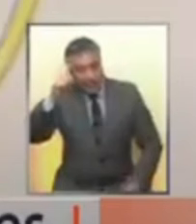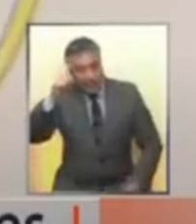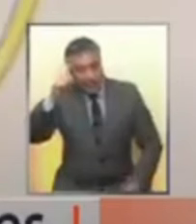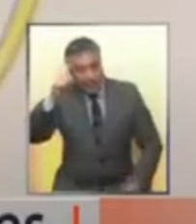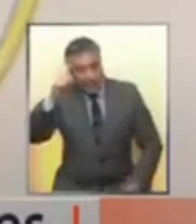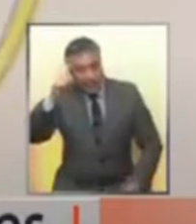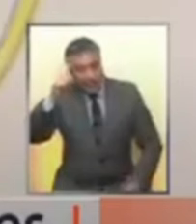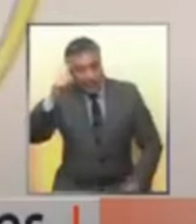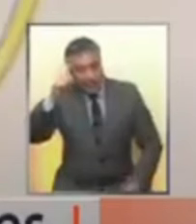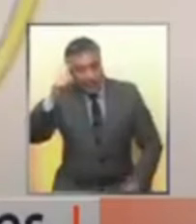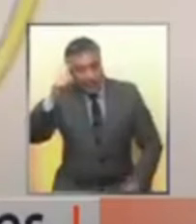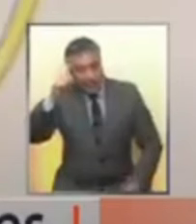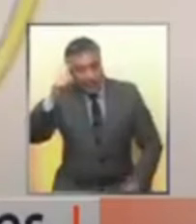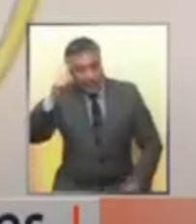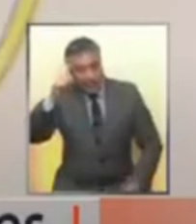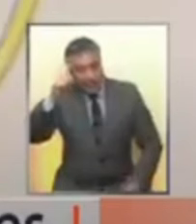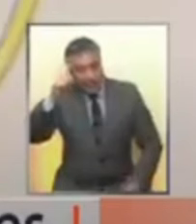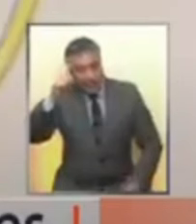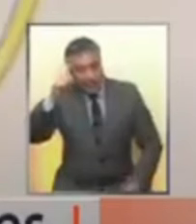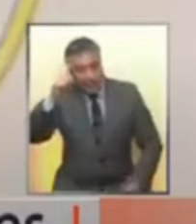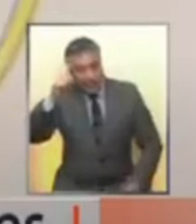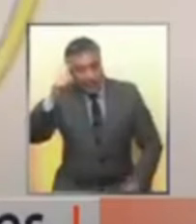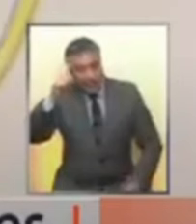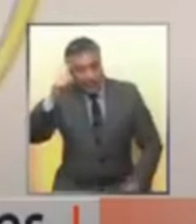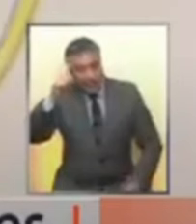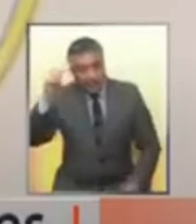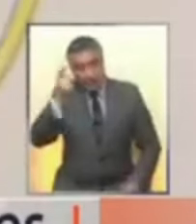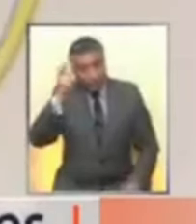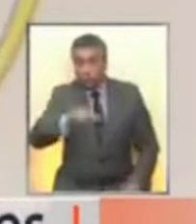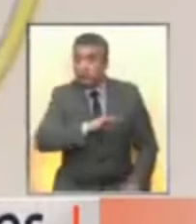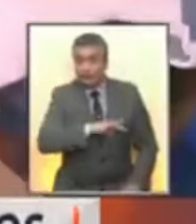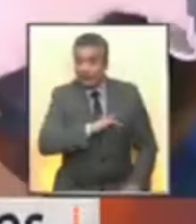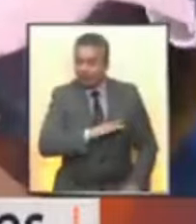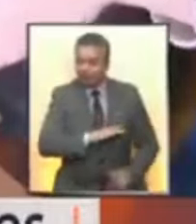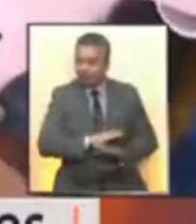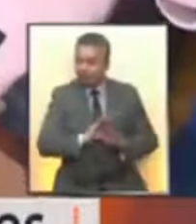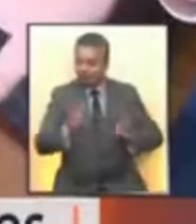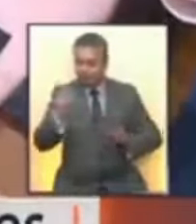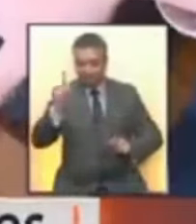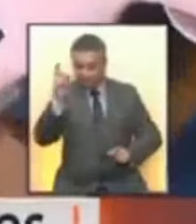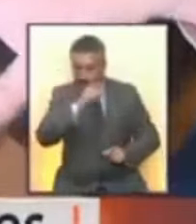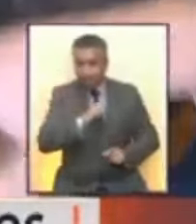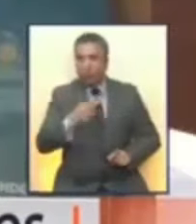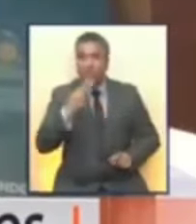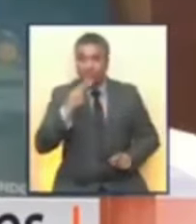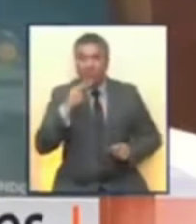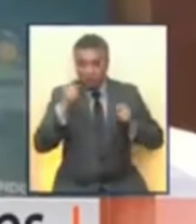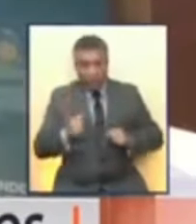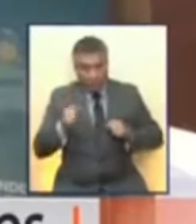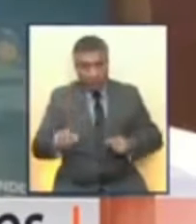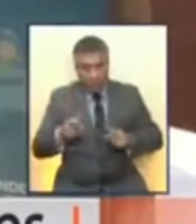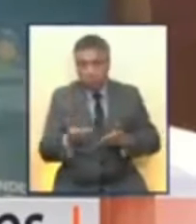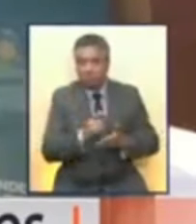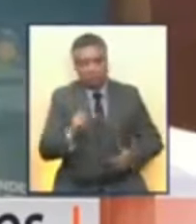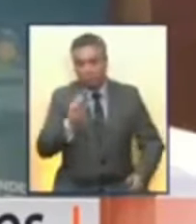complejo. ¿Estas lámparas las inventaron en Chile o dónde fue? Estas son muy efectivas. Los que pueden vivir de eso son pocos y se enmarcan más